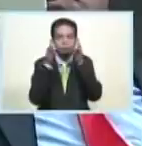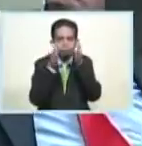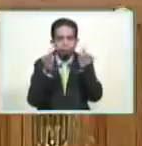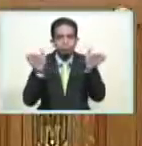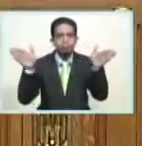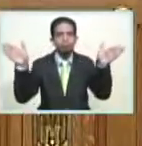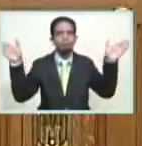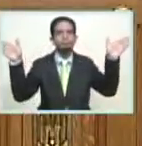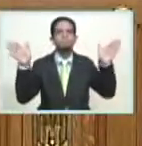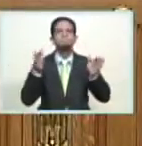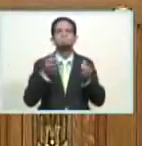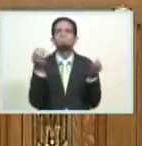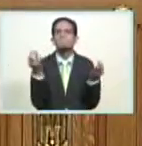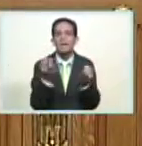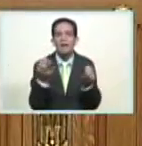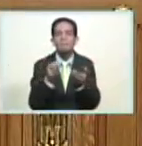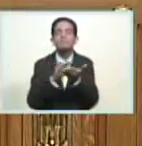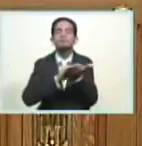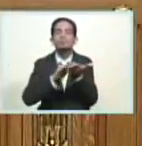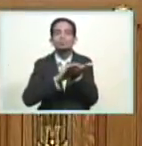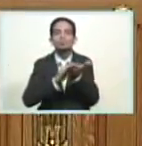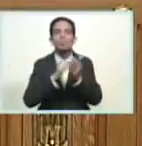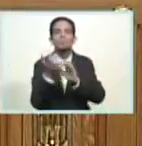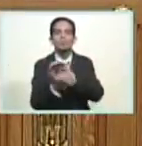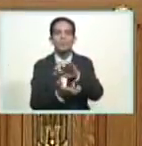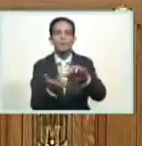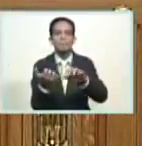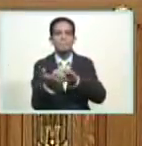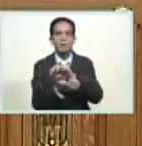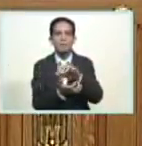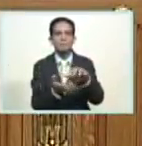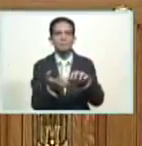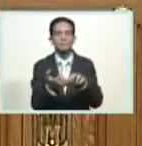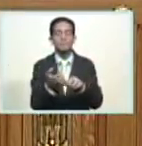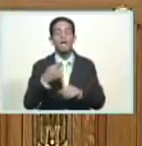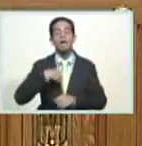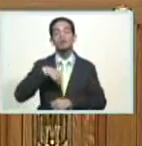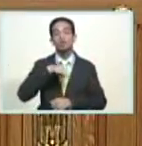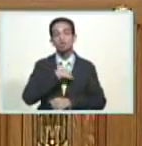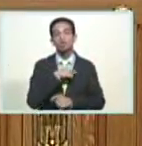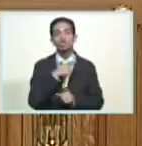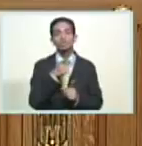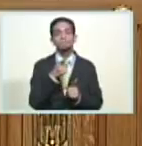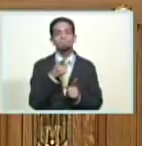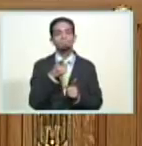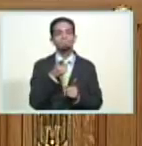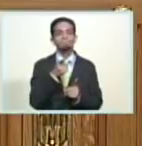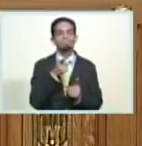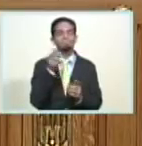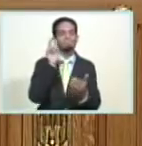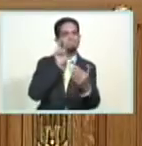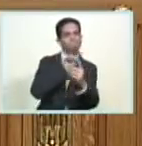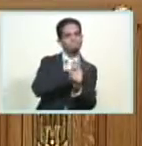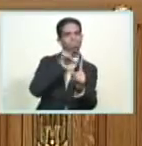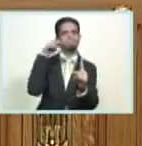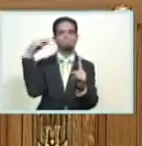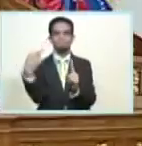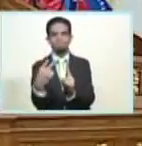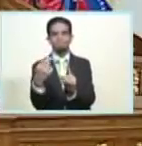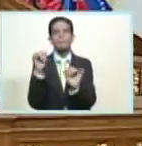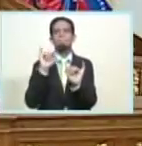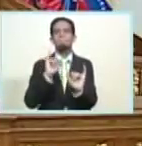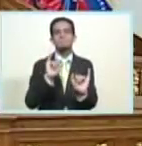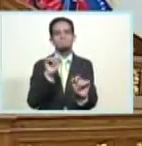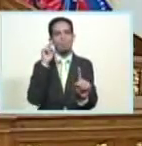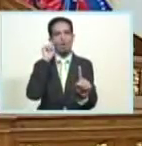de eficacia, de resolución de problemas. A que ataquemos de varios flancos el mismo